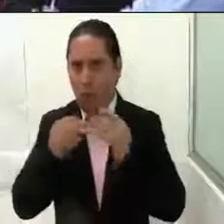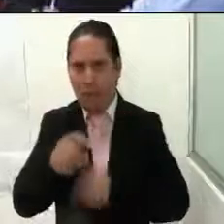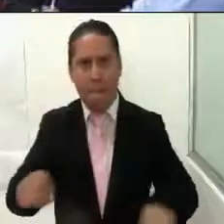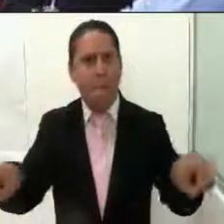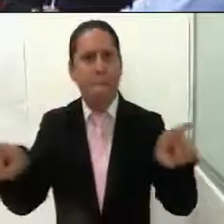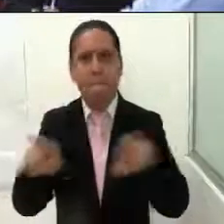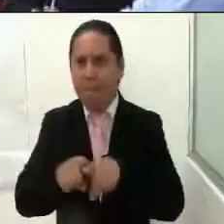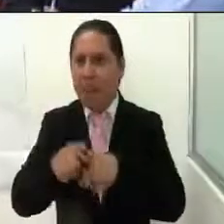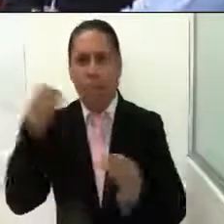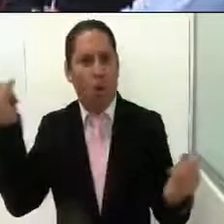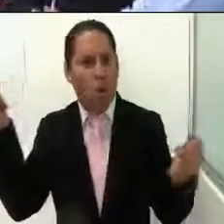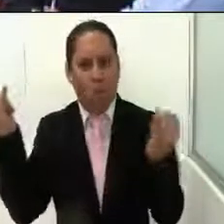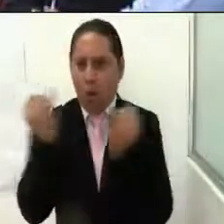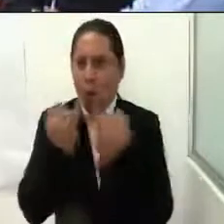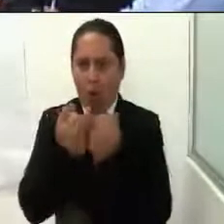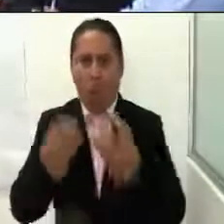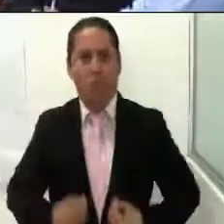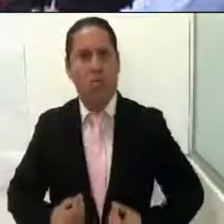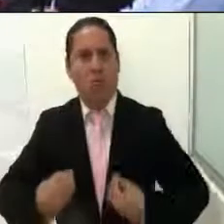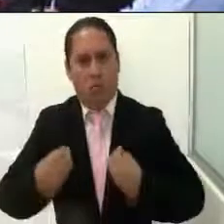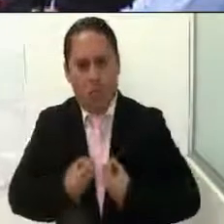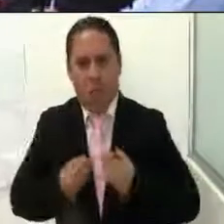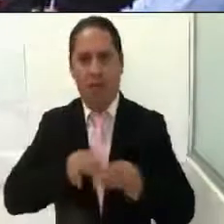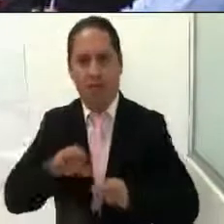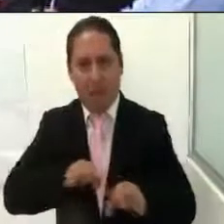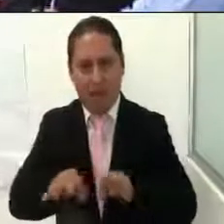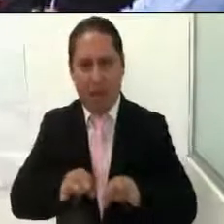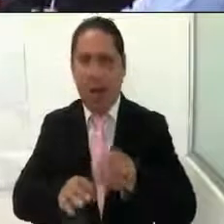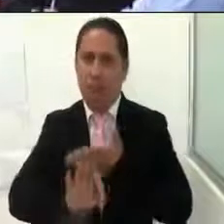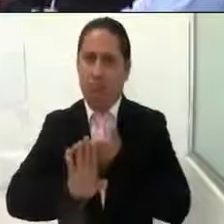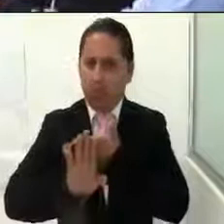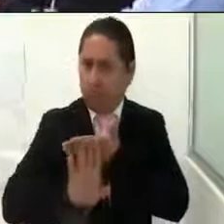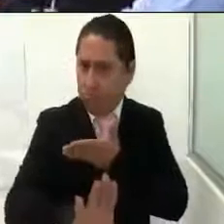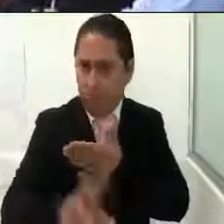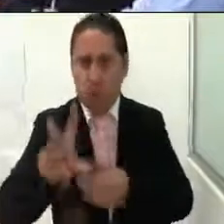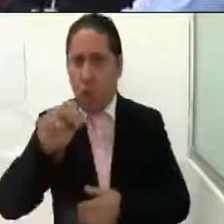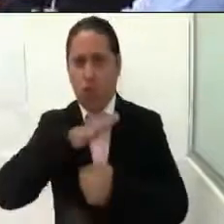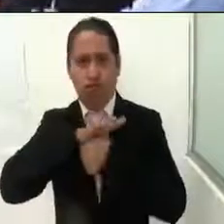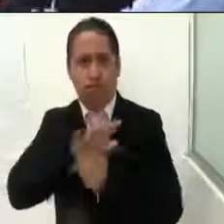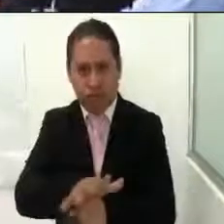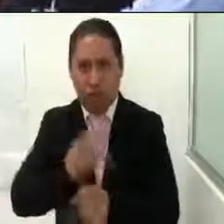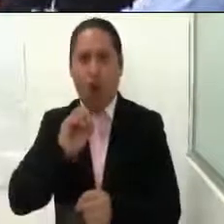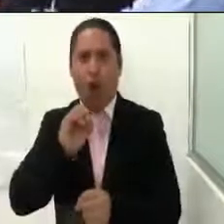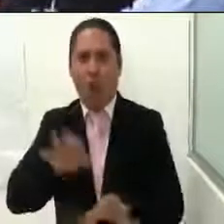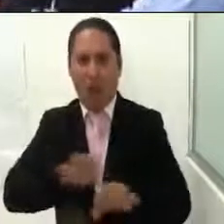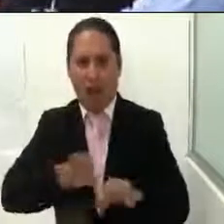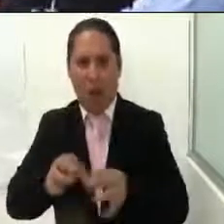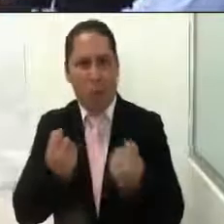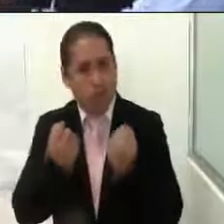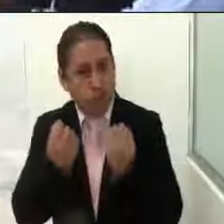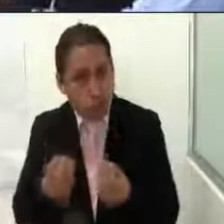mismas condiciones de vida y trabajo evitando así la discriminación explotación y sobre todo la